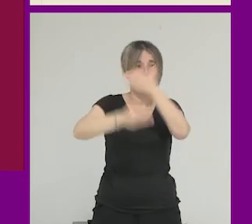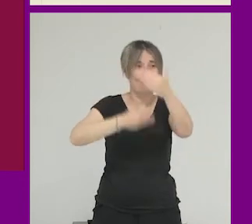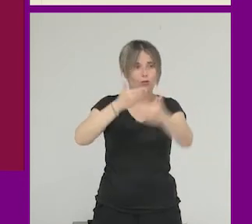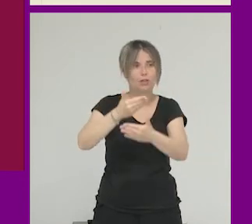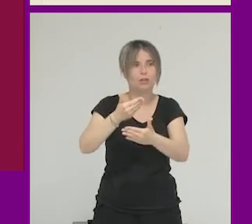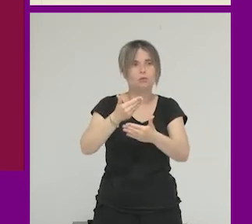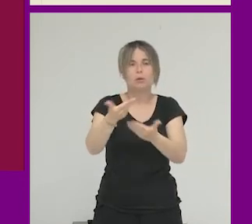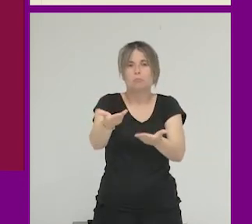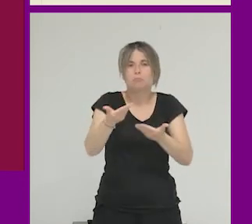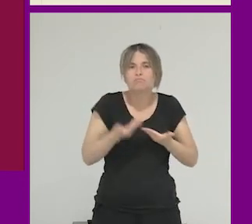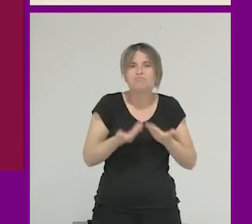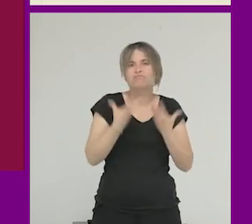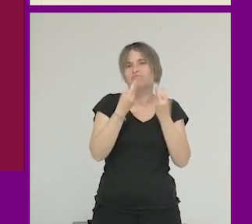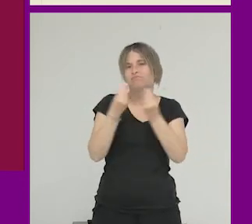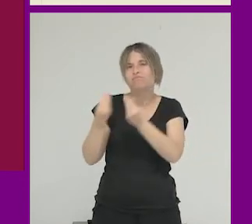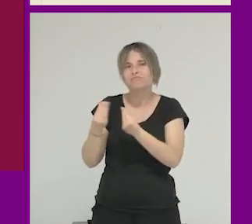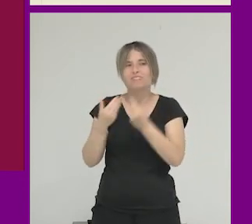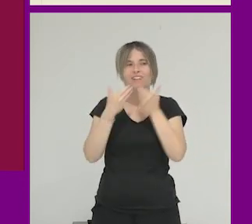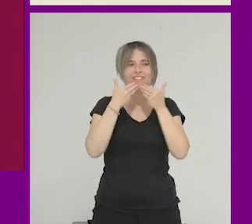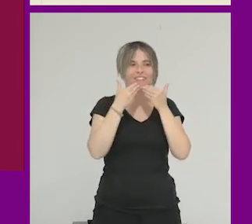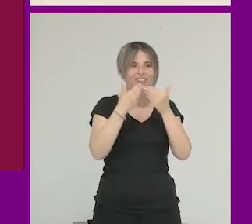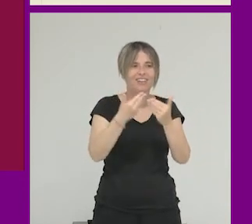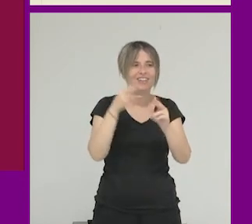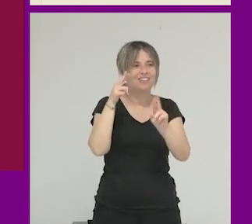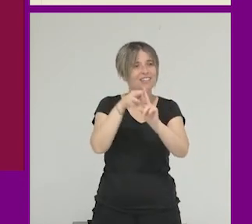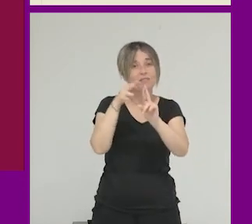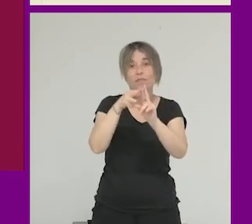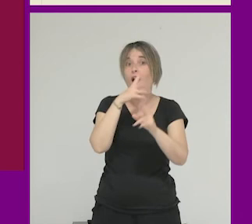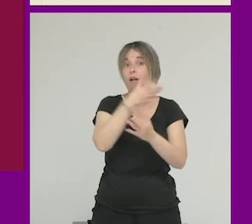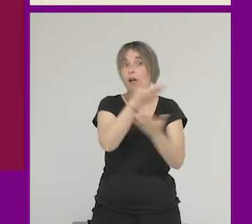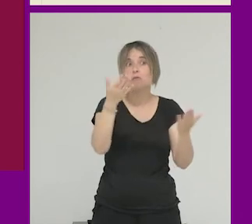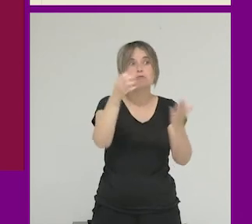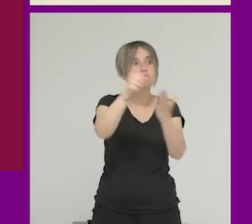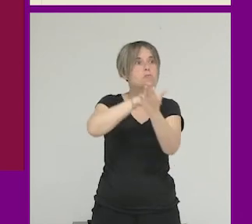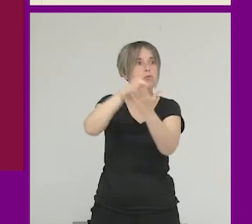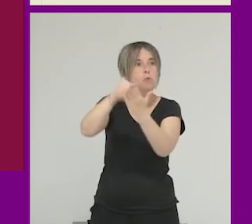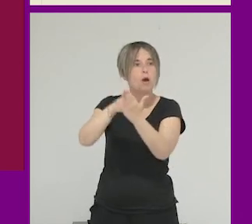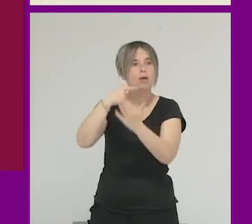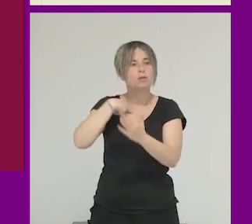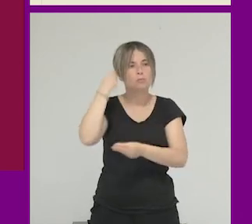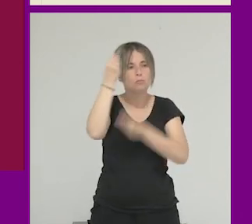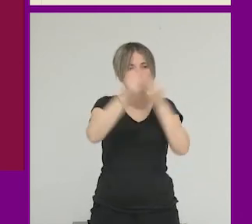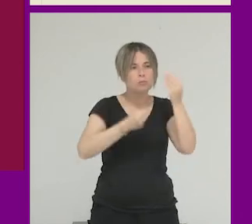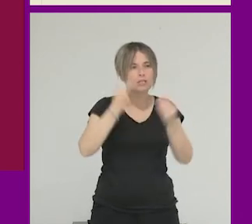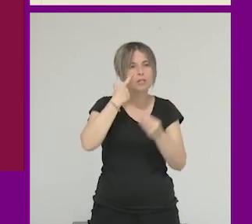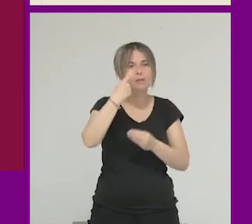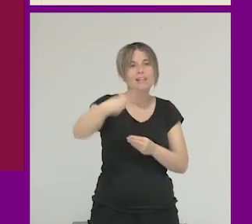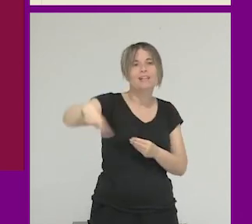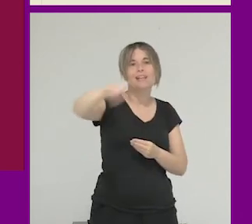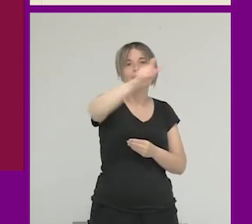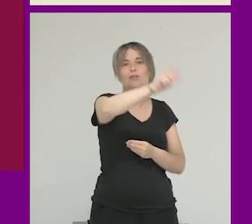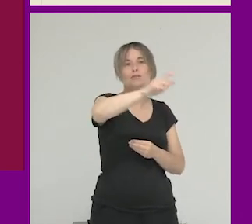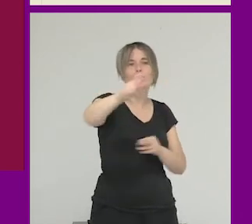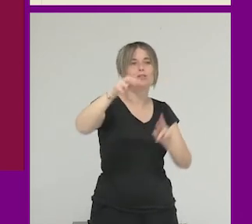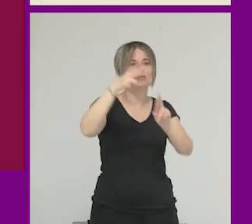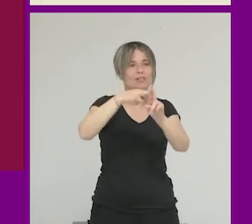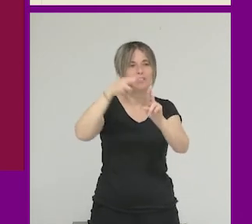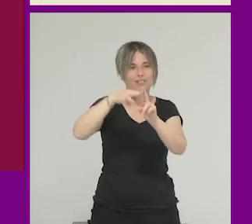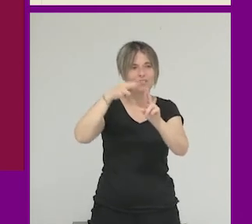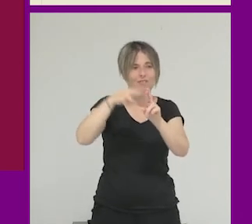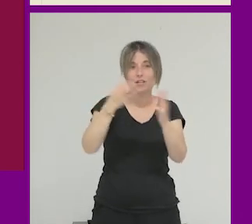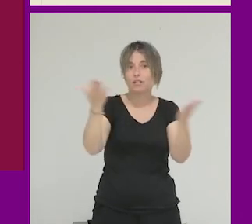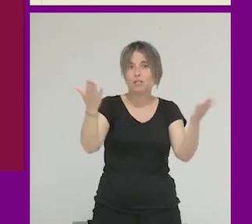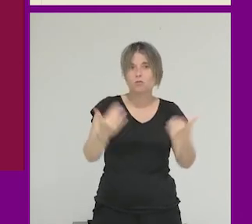esanez ez dituztela euki erreferenterik, eta gero pentsatzen bereek ez direla erreferenteik inorentzako, baina hala